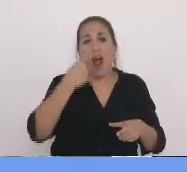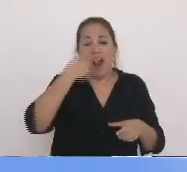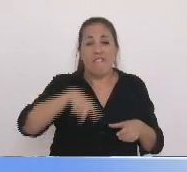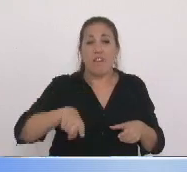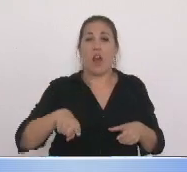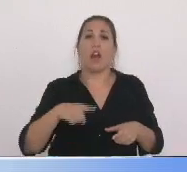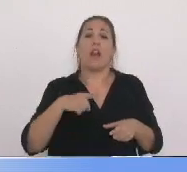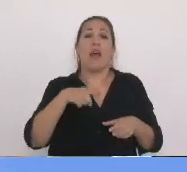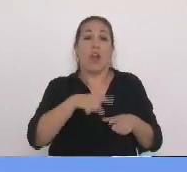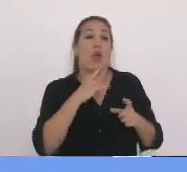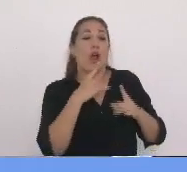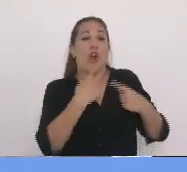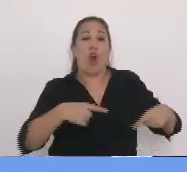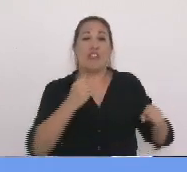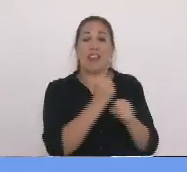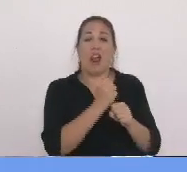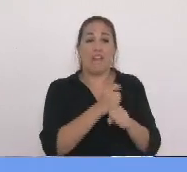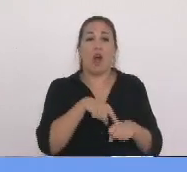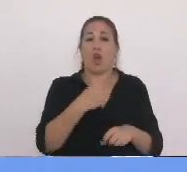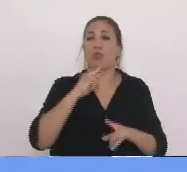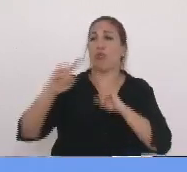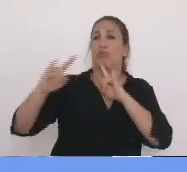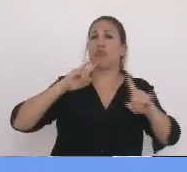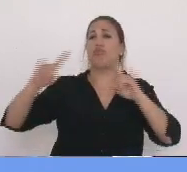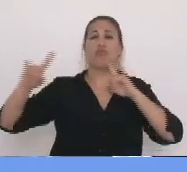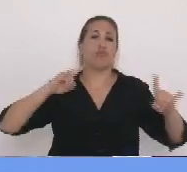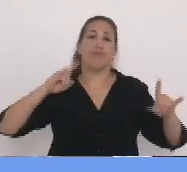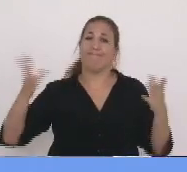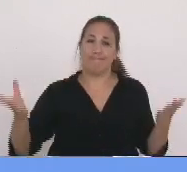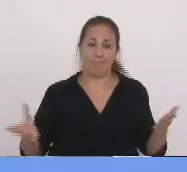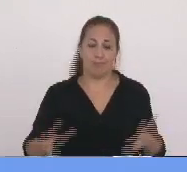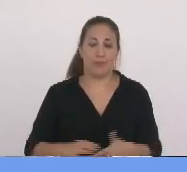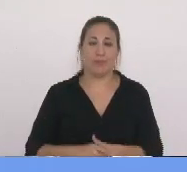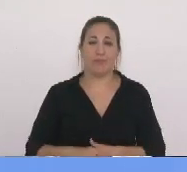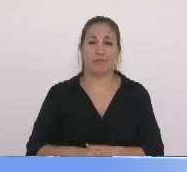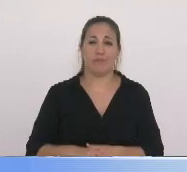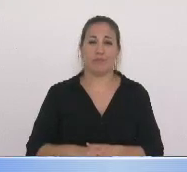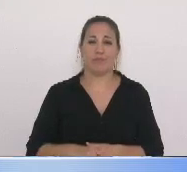esas funciones es por eso que